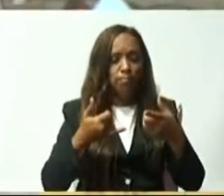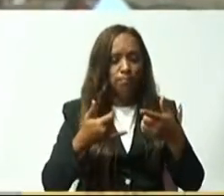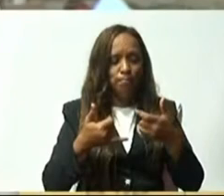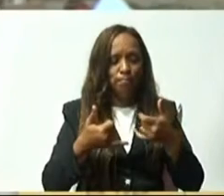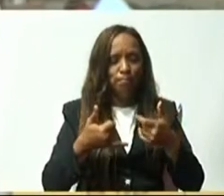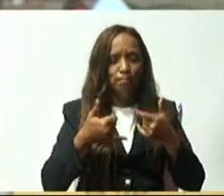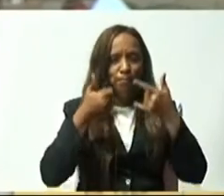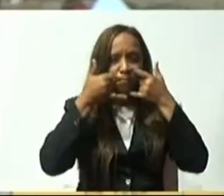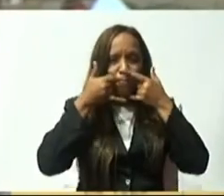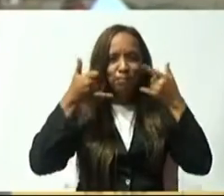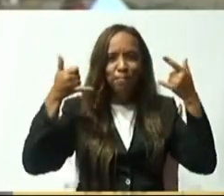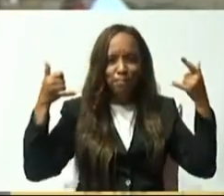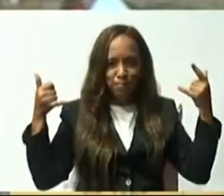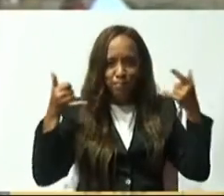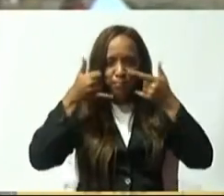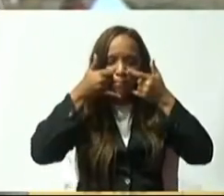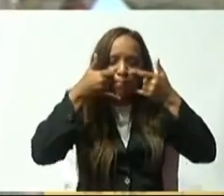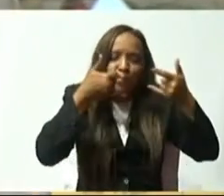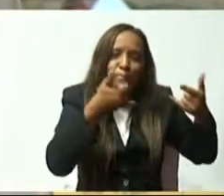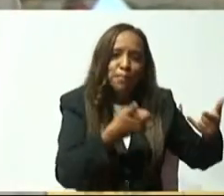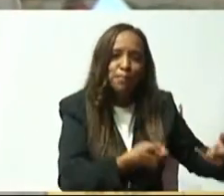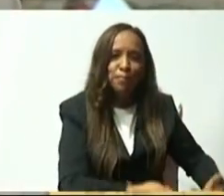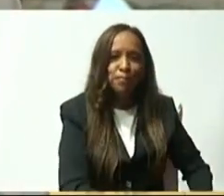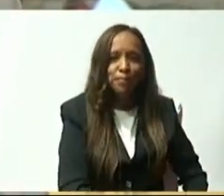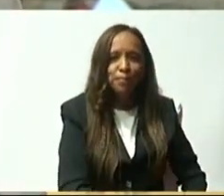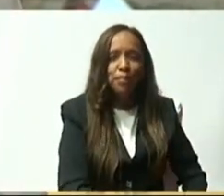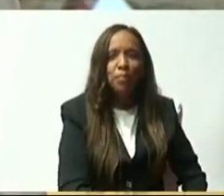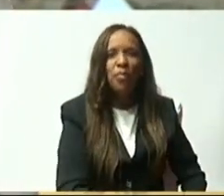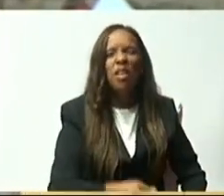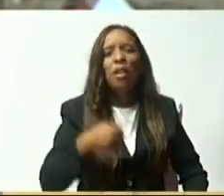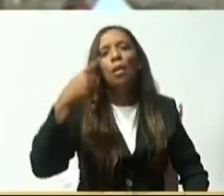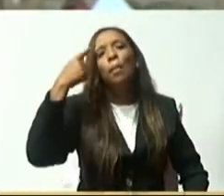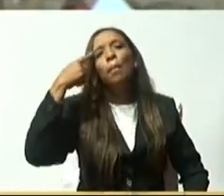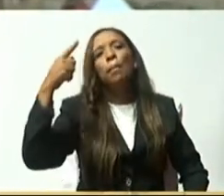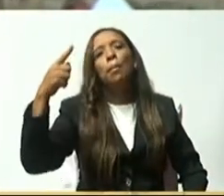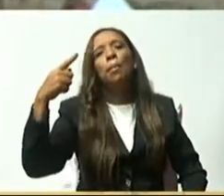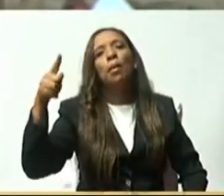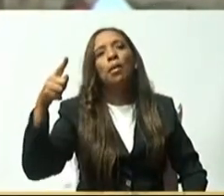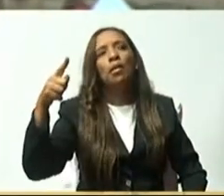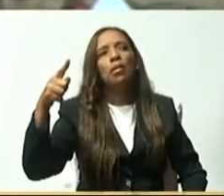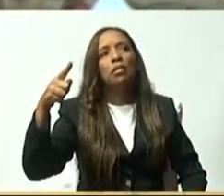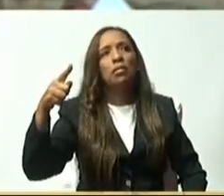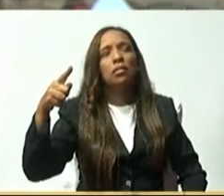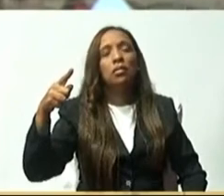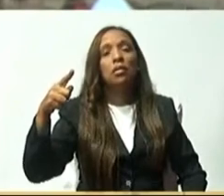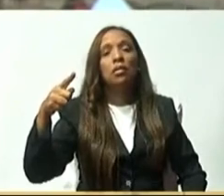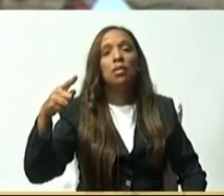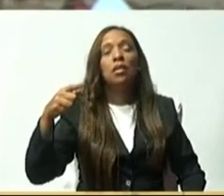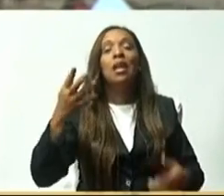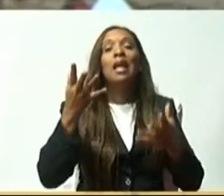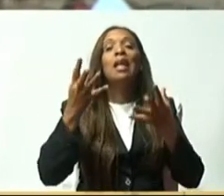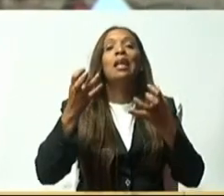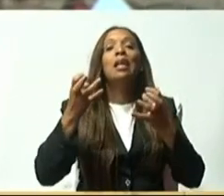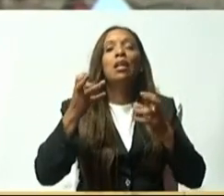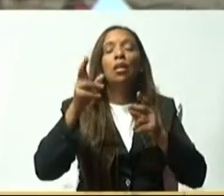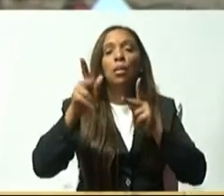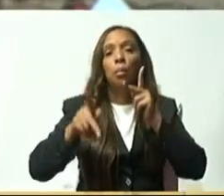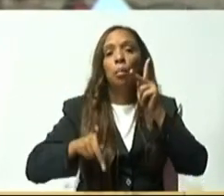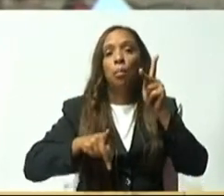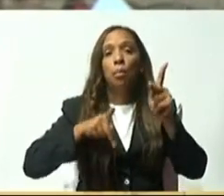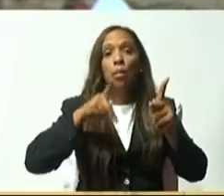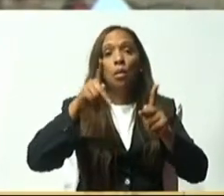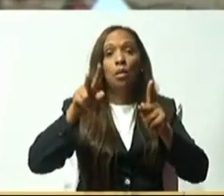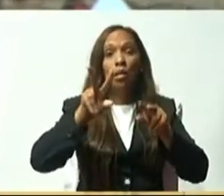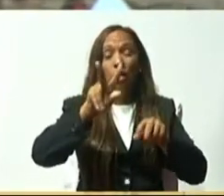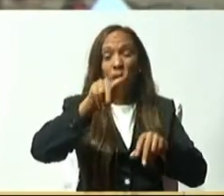dominicano vea mi rostro y mi frente en alta para fijar mi posición